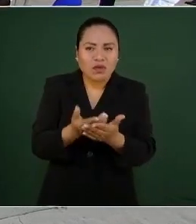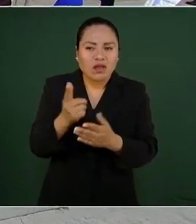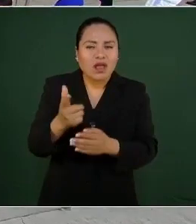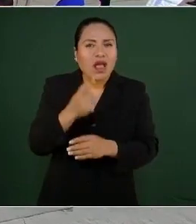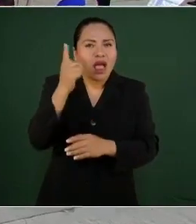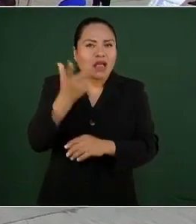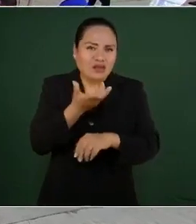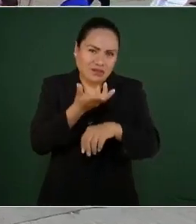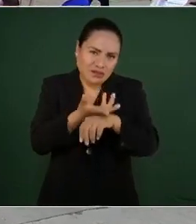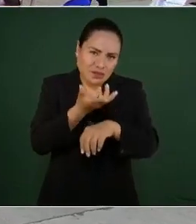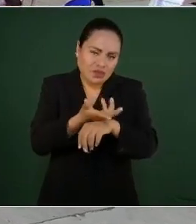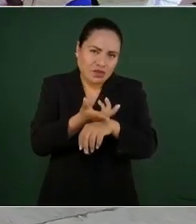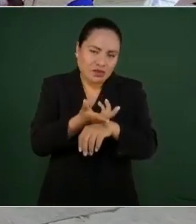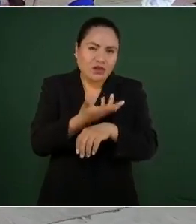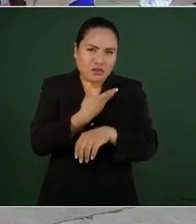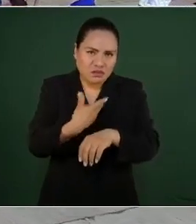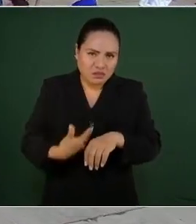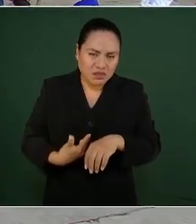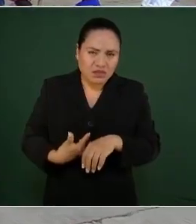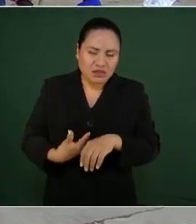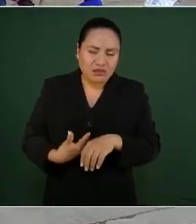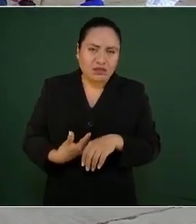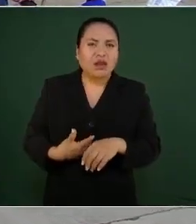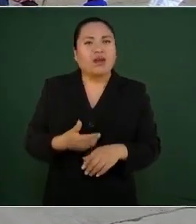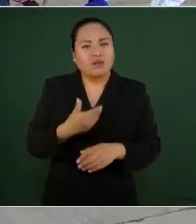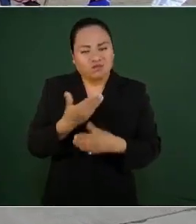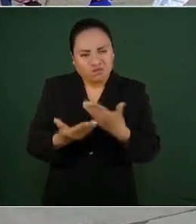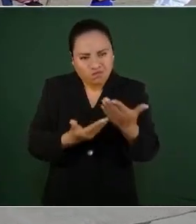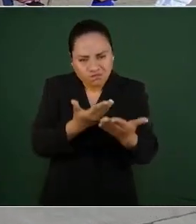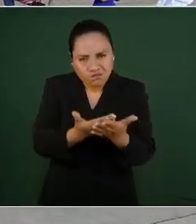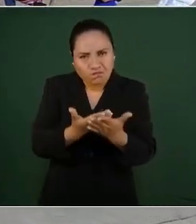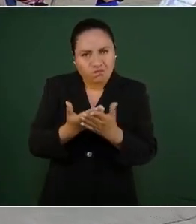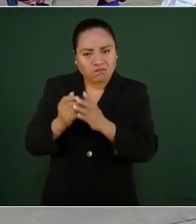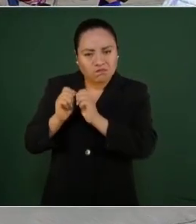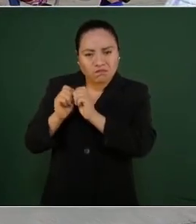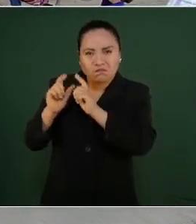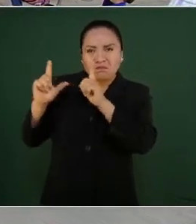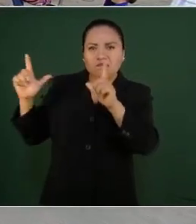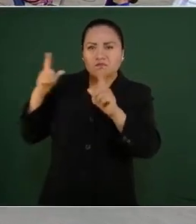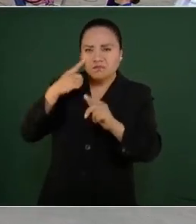de Estados Unidos, y hemos ido avanzando en algunas cosas,